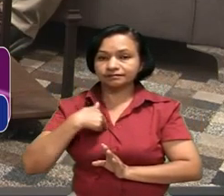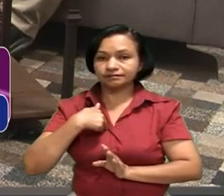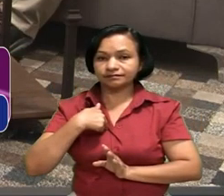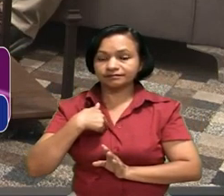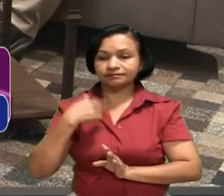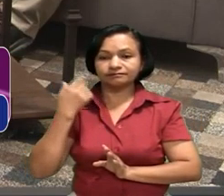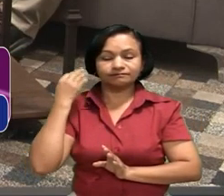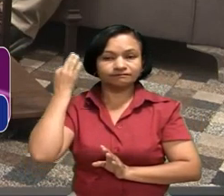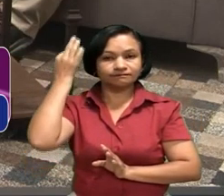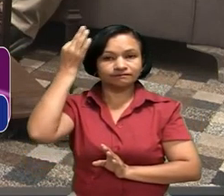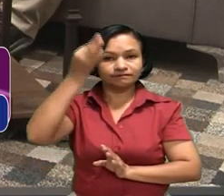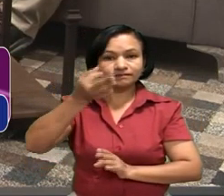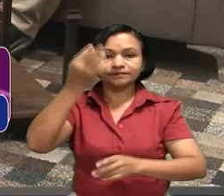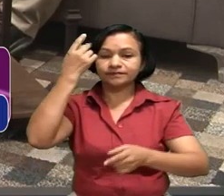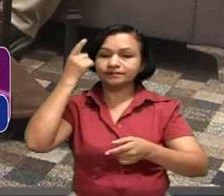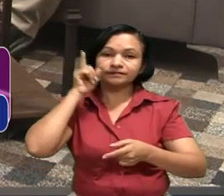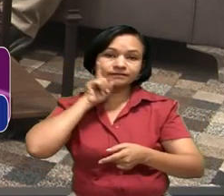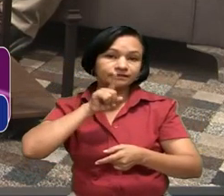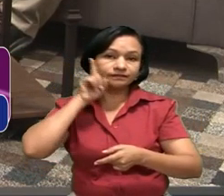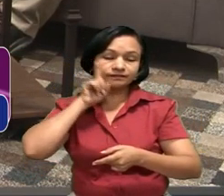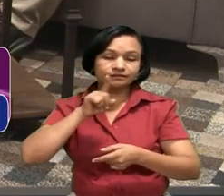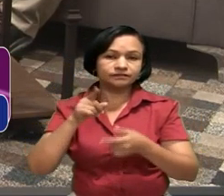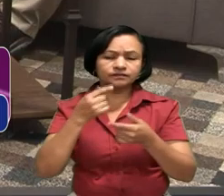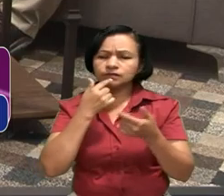estafadores qué pasa